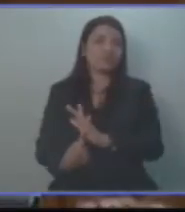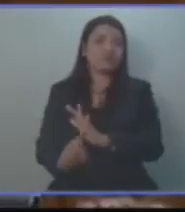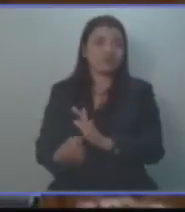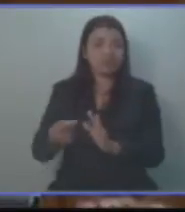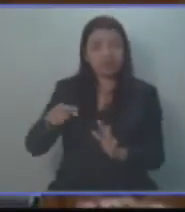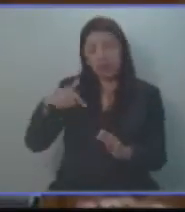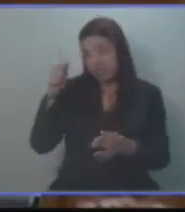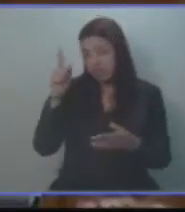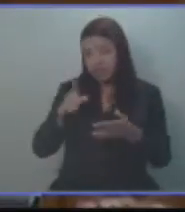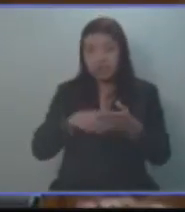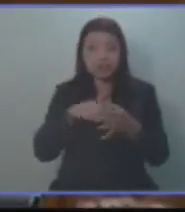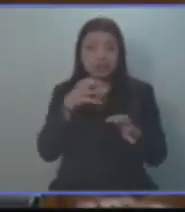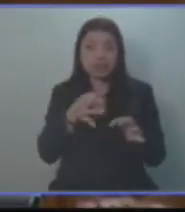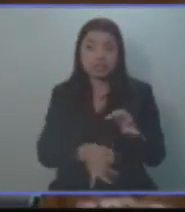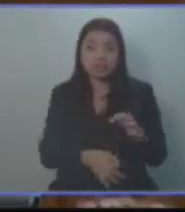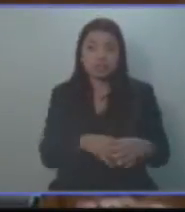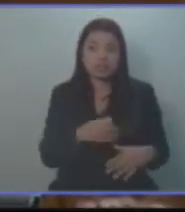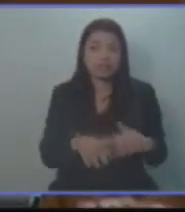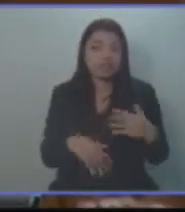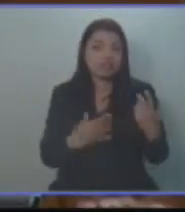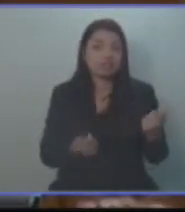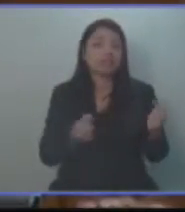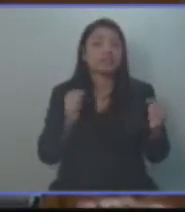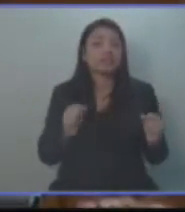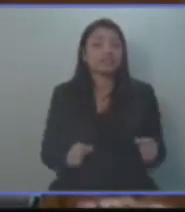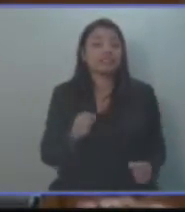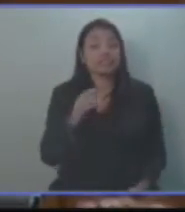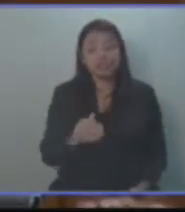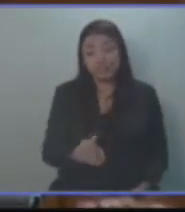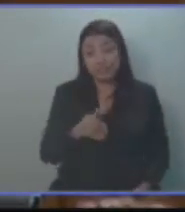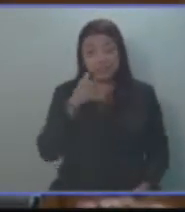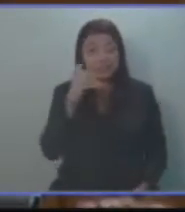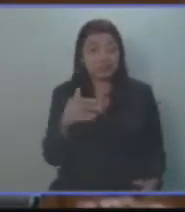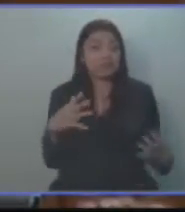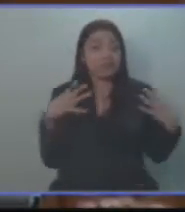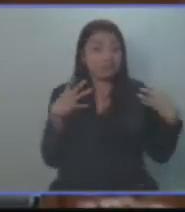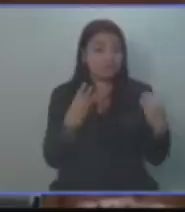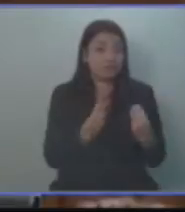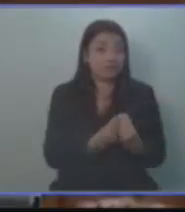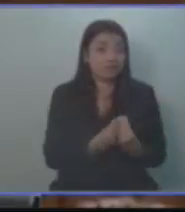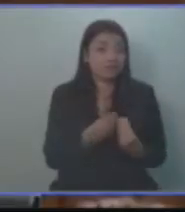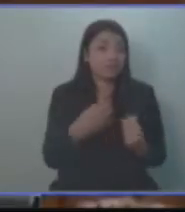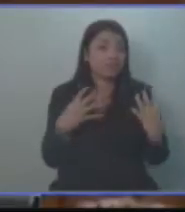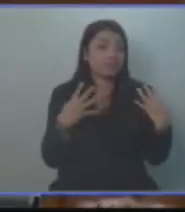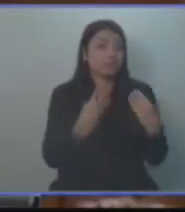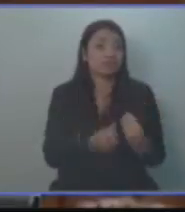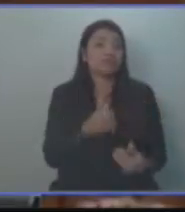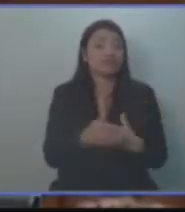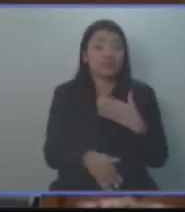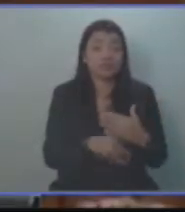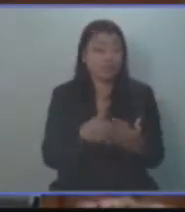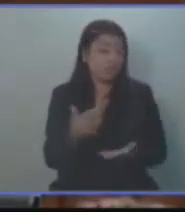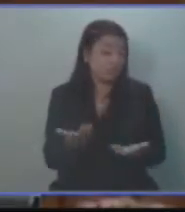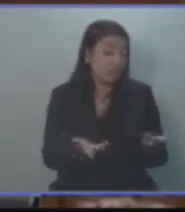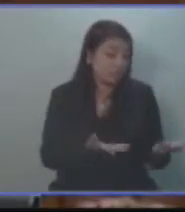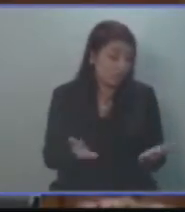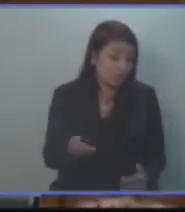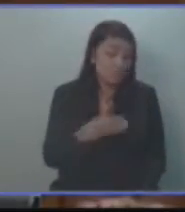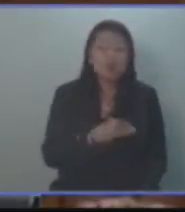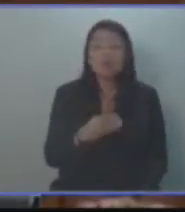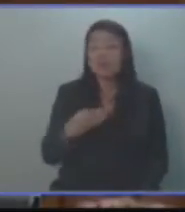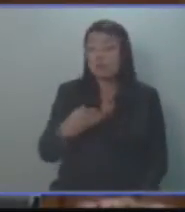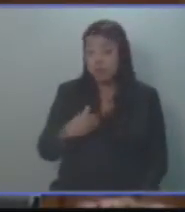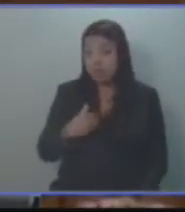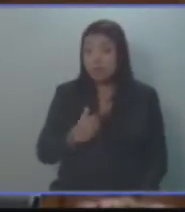salud. J. En el caso de año social y residentes, proporcionar servicio médico asistencial de manera